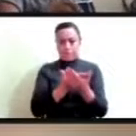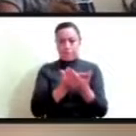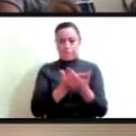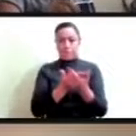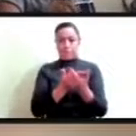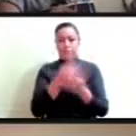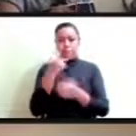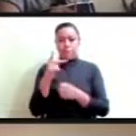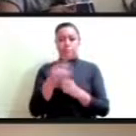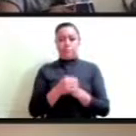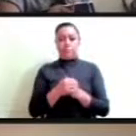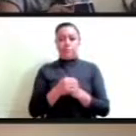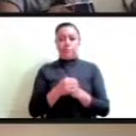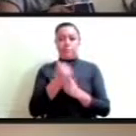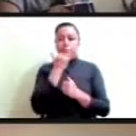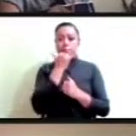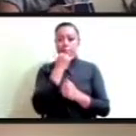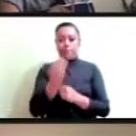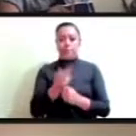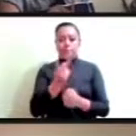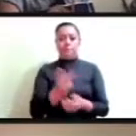Permítanme preguntarle.